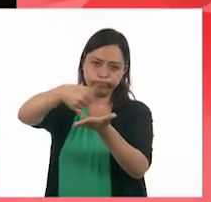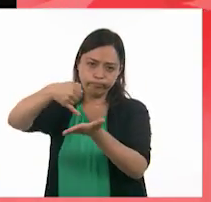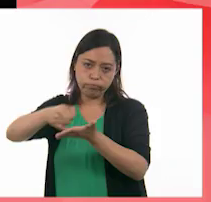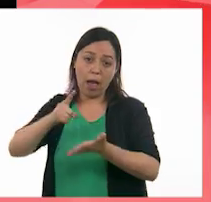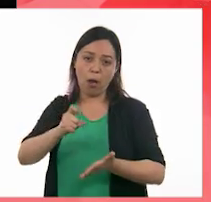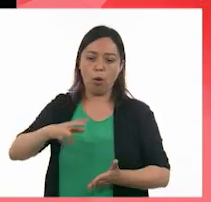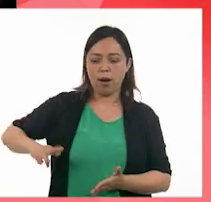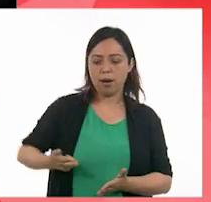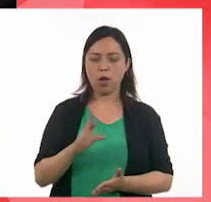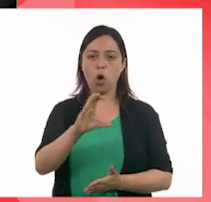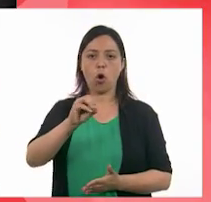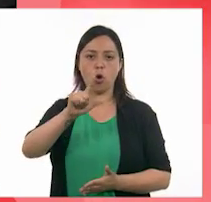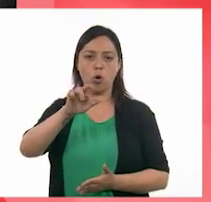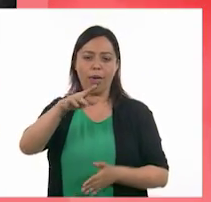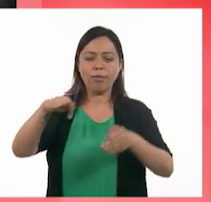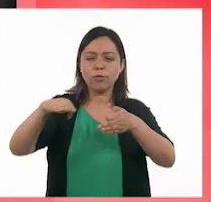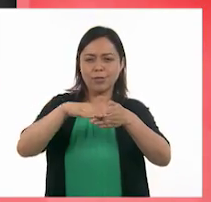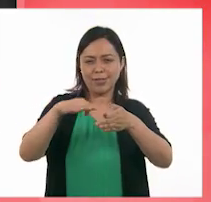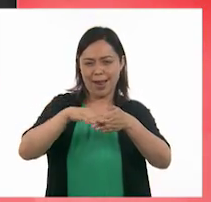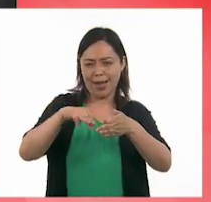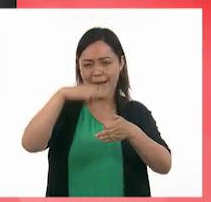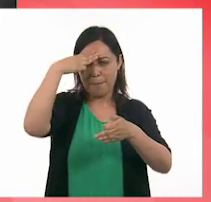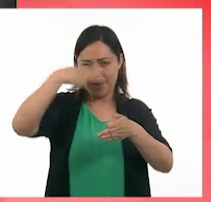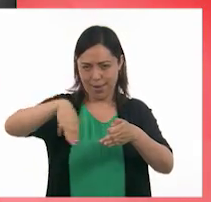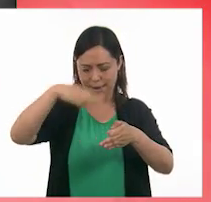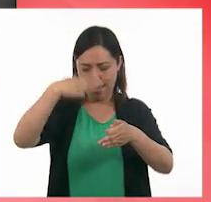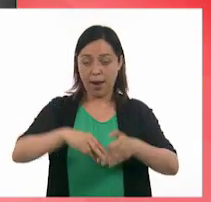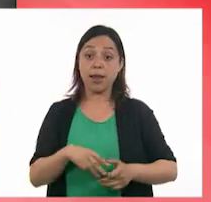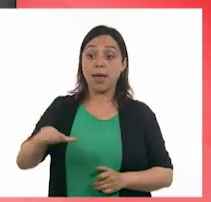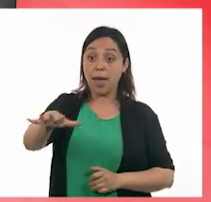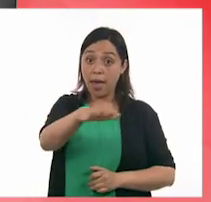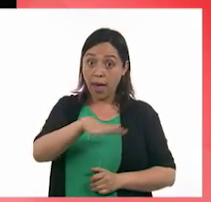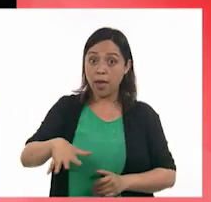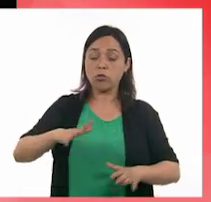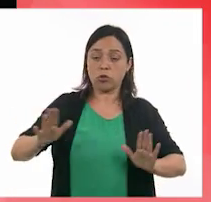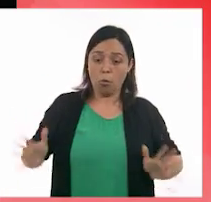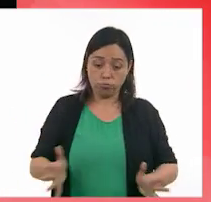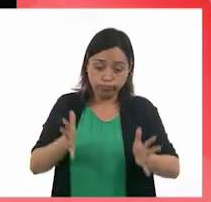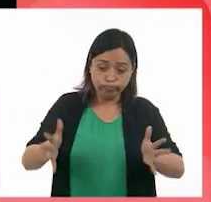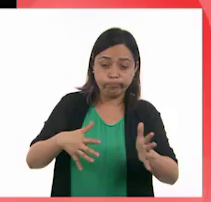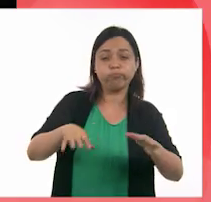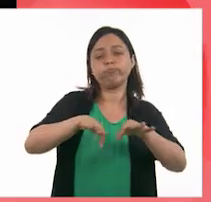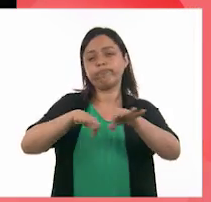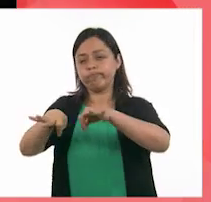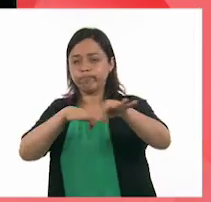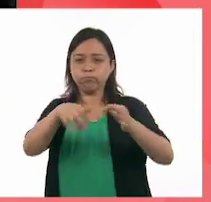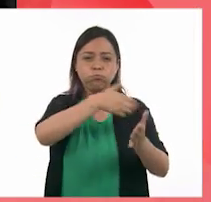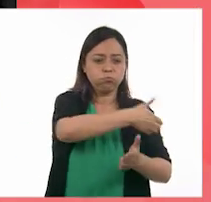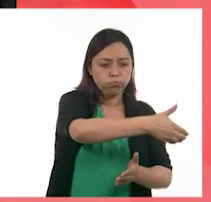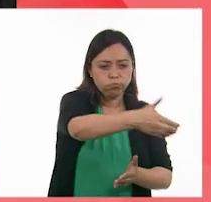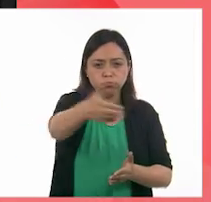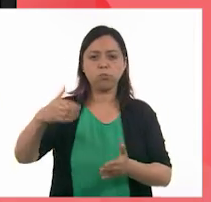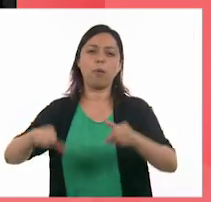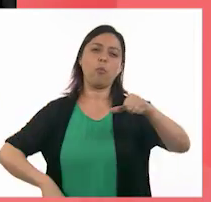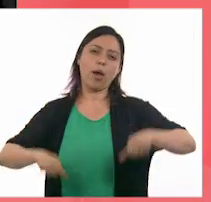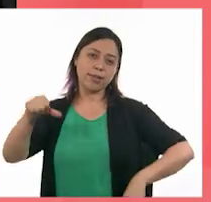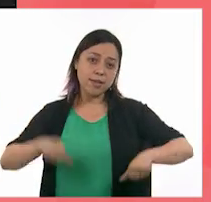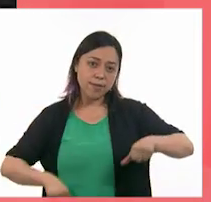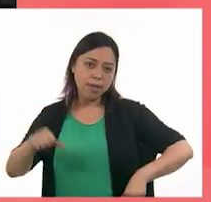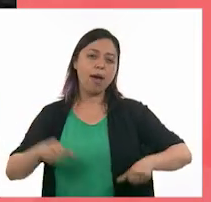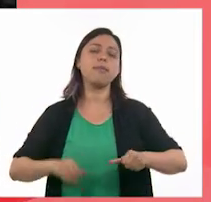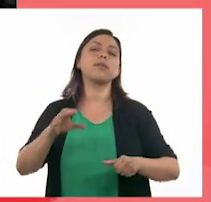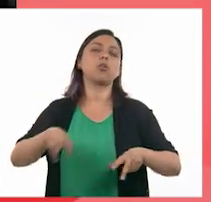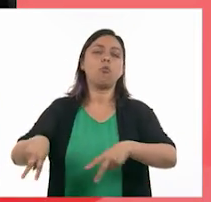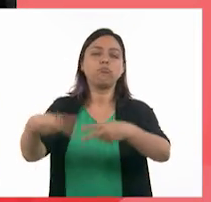Colorado, que están muy cercanas a la ciudad de Mexicali. Ellos desarrollan el campo, desarrollan las actividades y giros